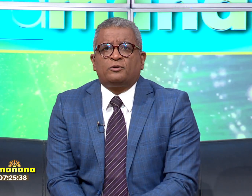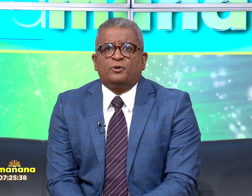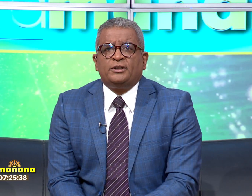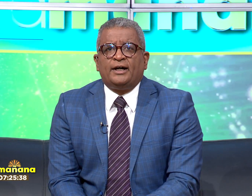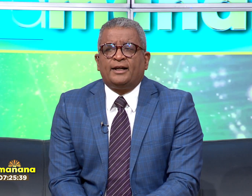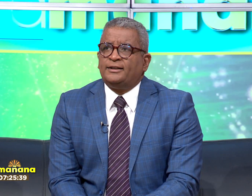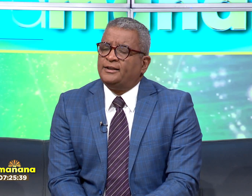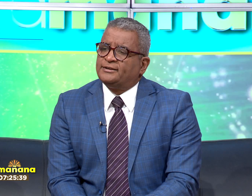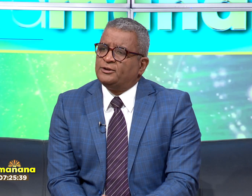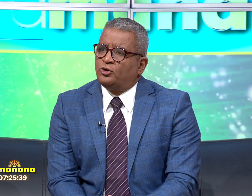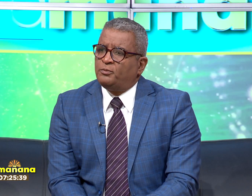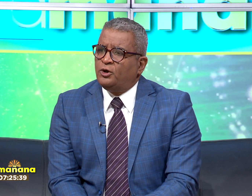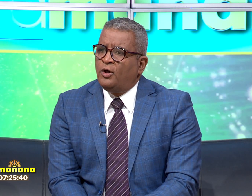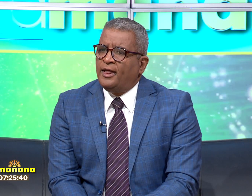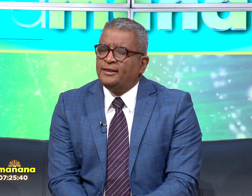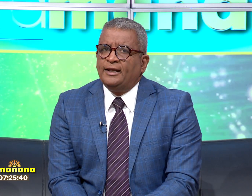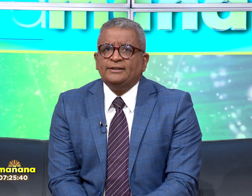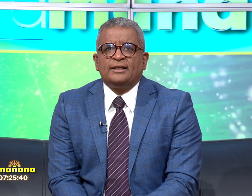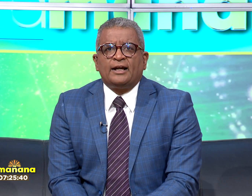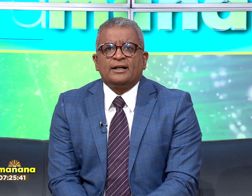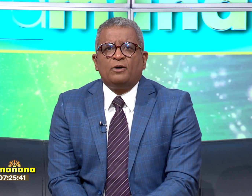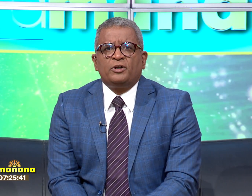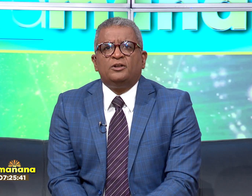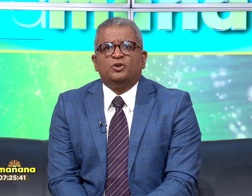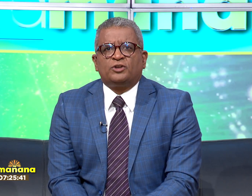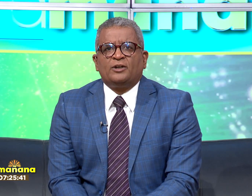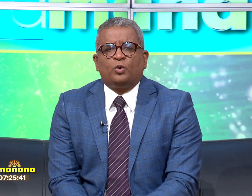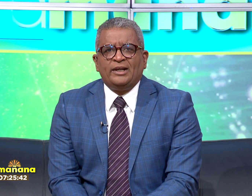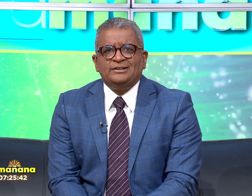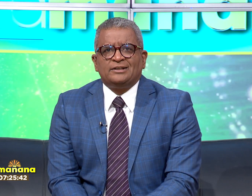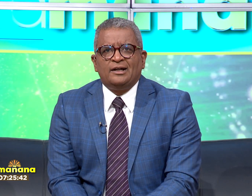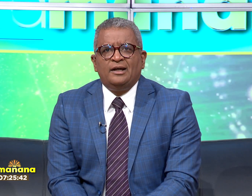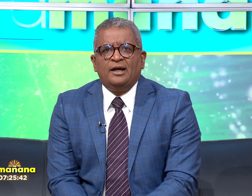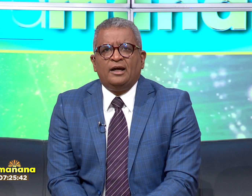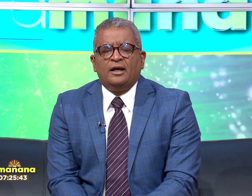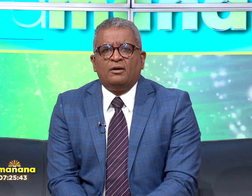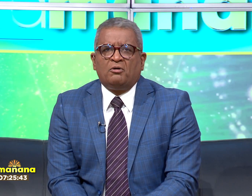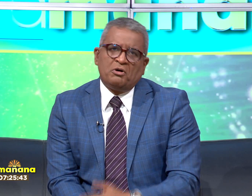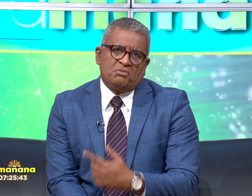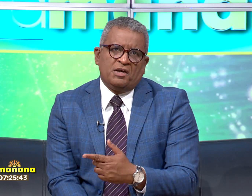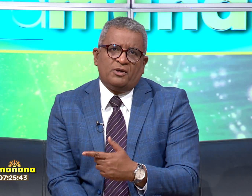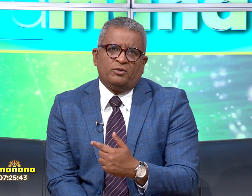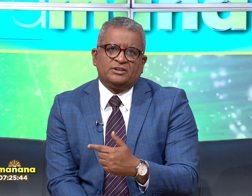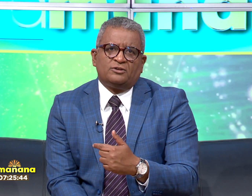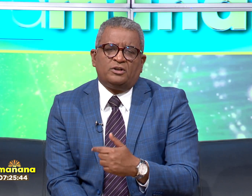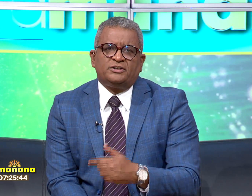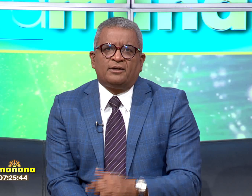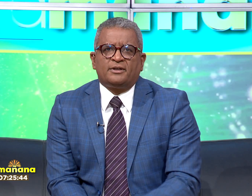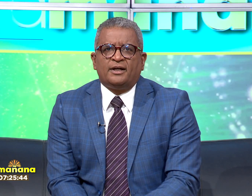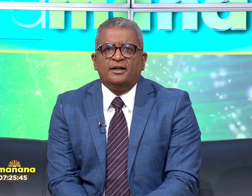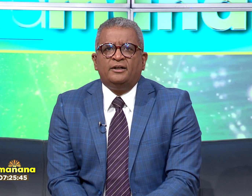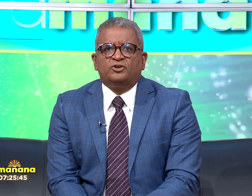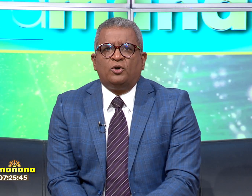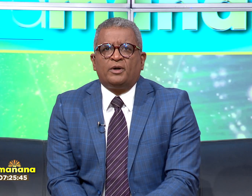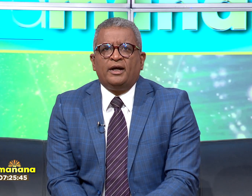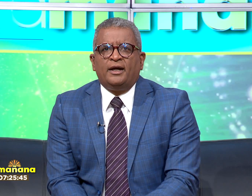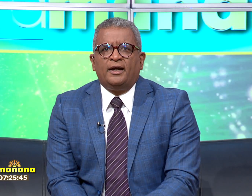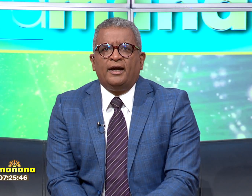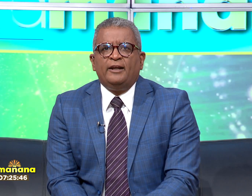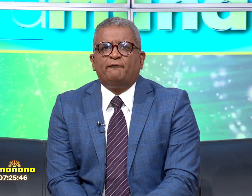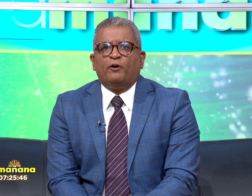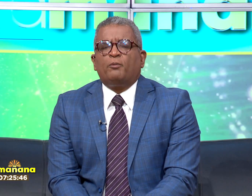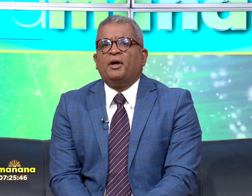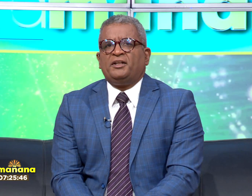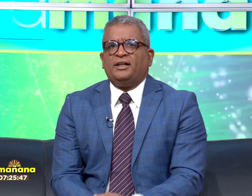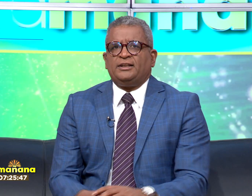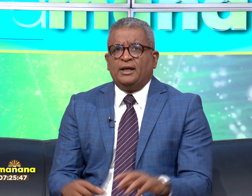el área metropolitana de Santo Domingo. Denise Larrauri nos actualiza, o en breve nos vas a actualizar, ¿verdad?, sobre